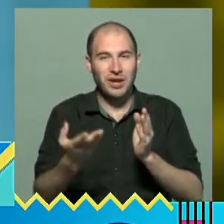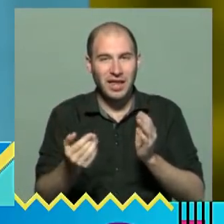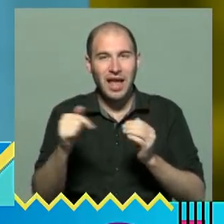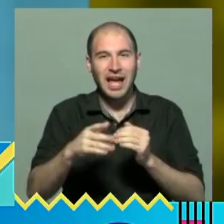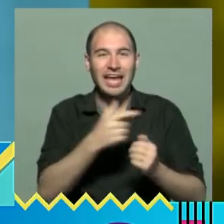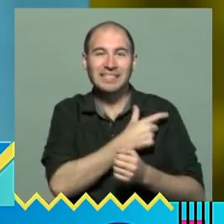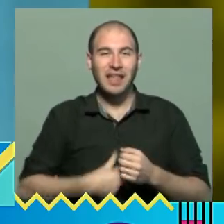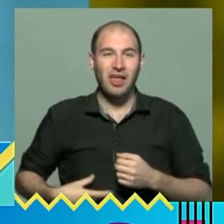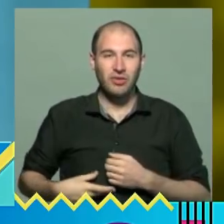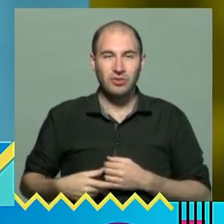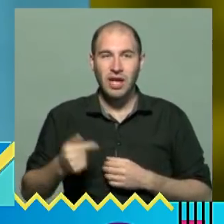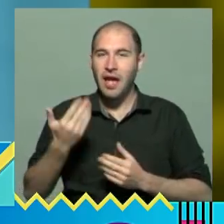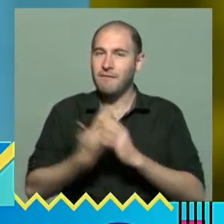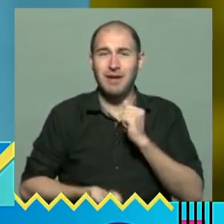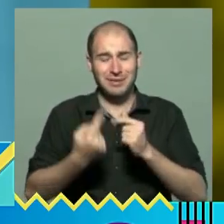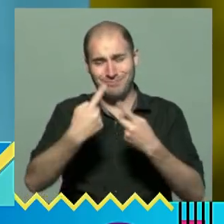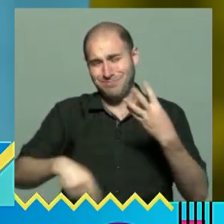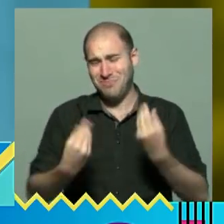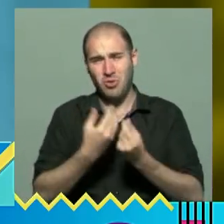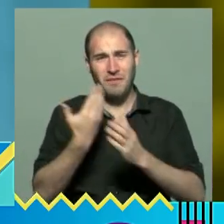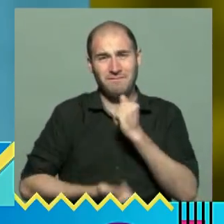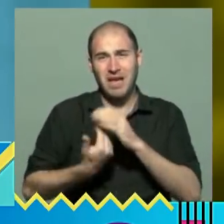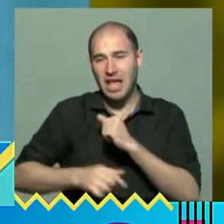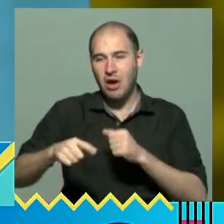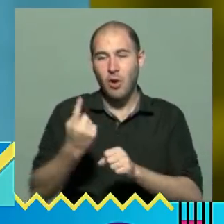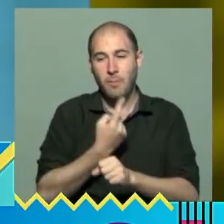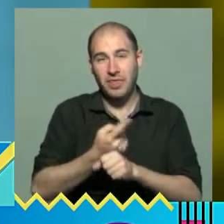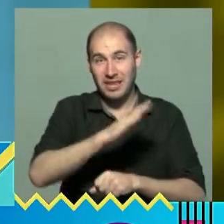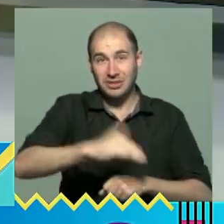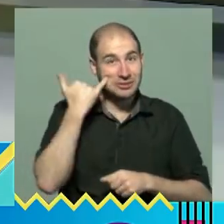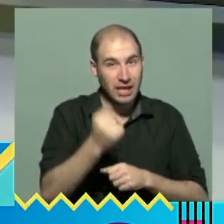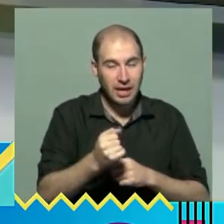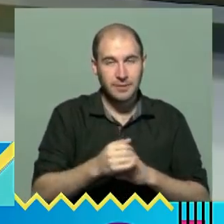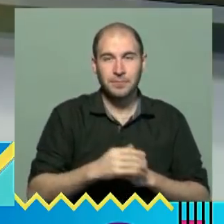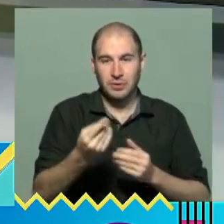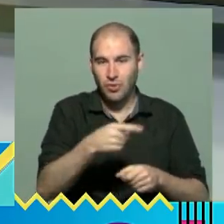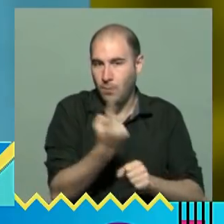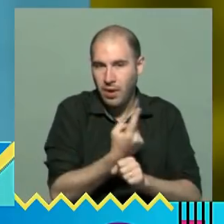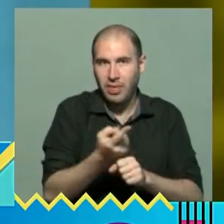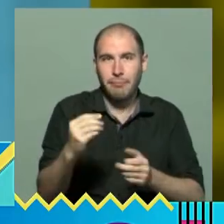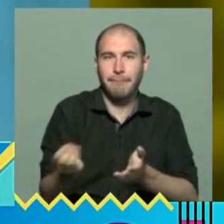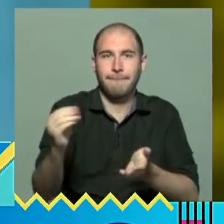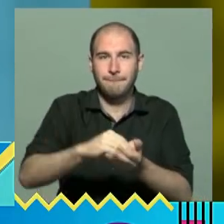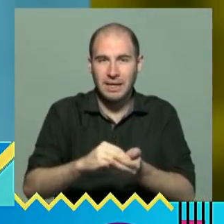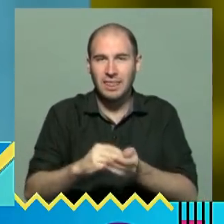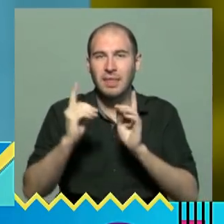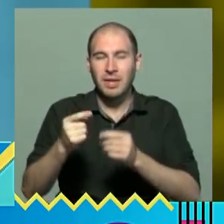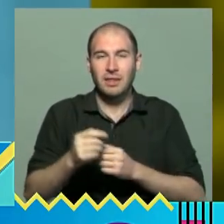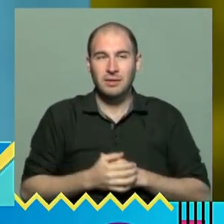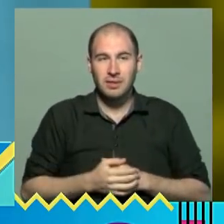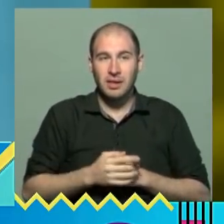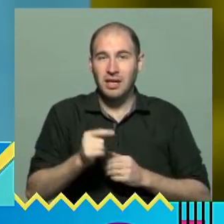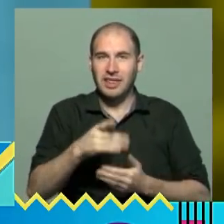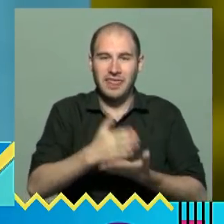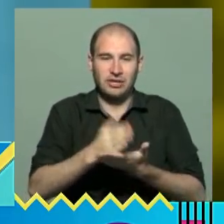tenemos un Estado que falla en un montón de cosas, que no puede hoy con los niños que ya están poder satisfacer y hasta es el mismo que